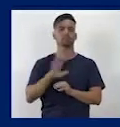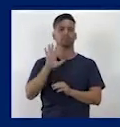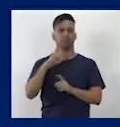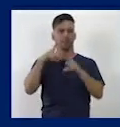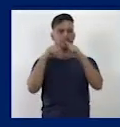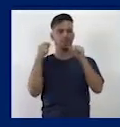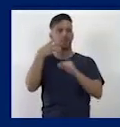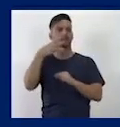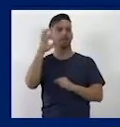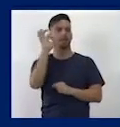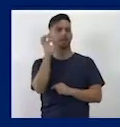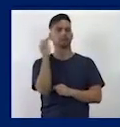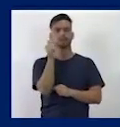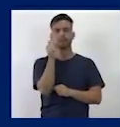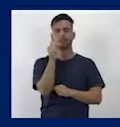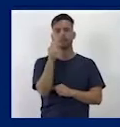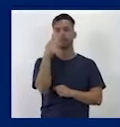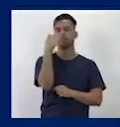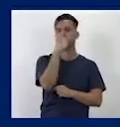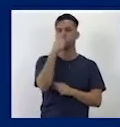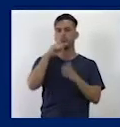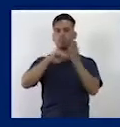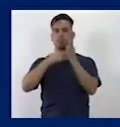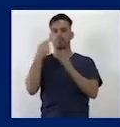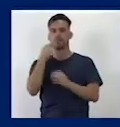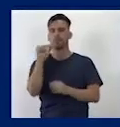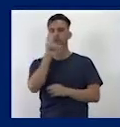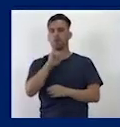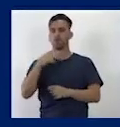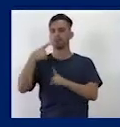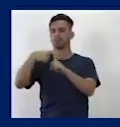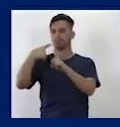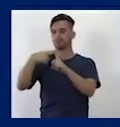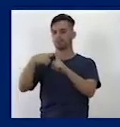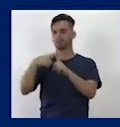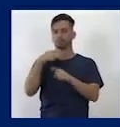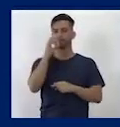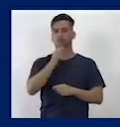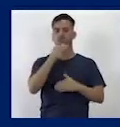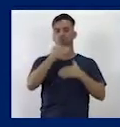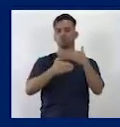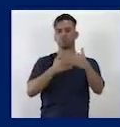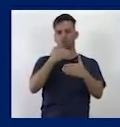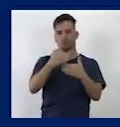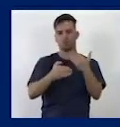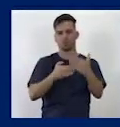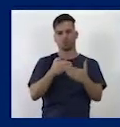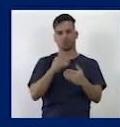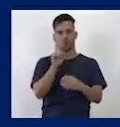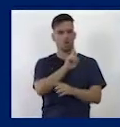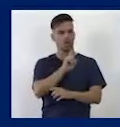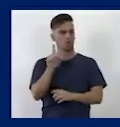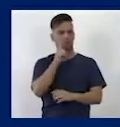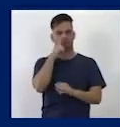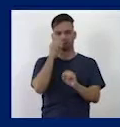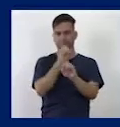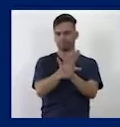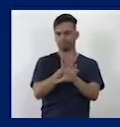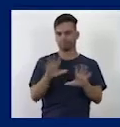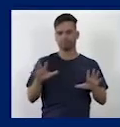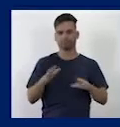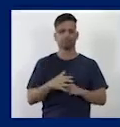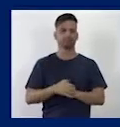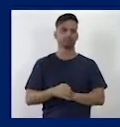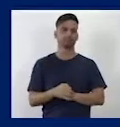pues menos damas del traje mayor que 0 proceso e inder gótico no espontáneo